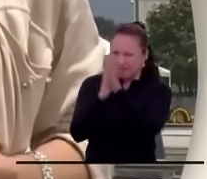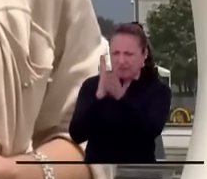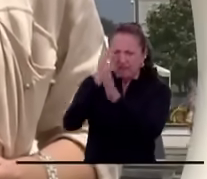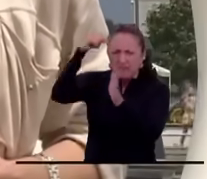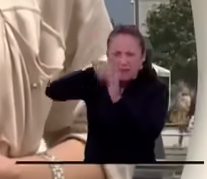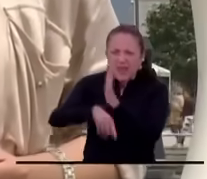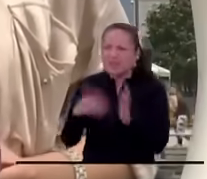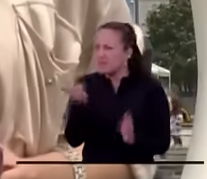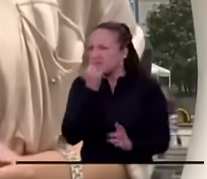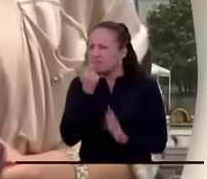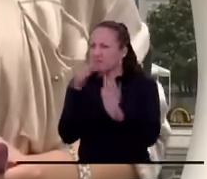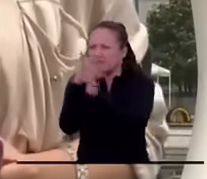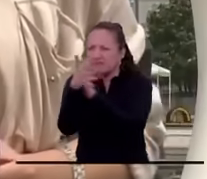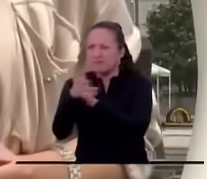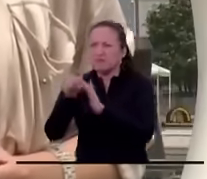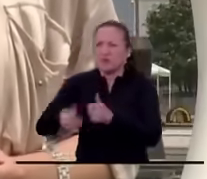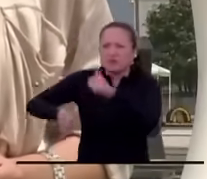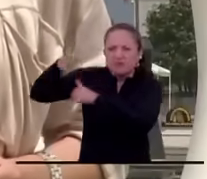qué dicen las autoridades.